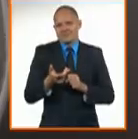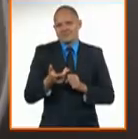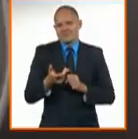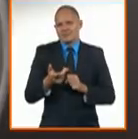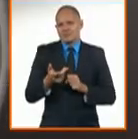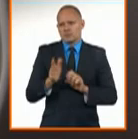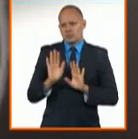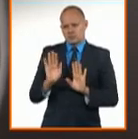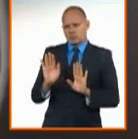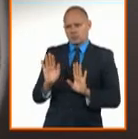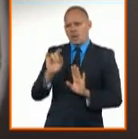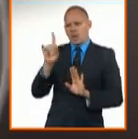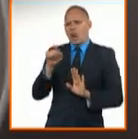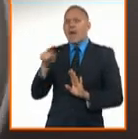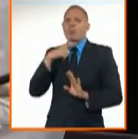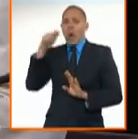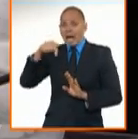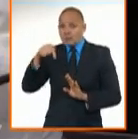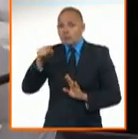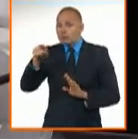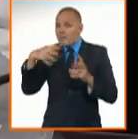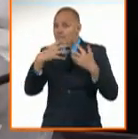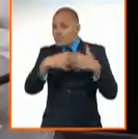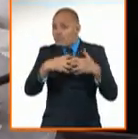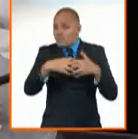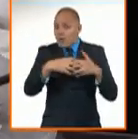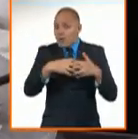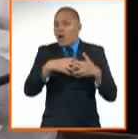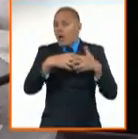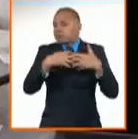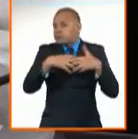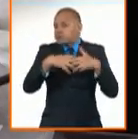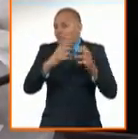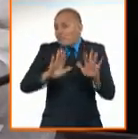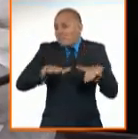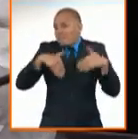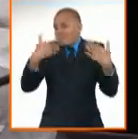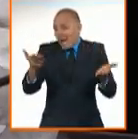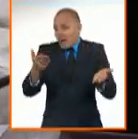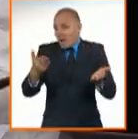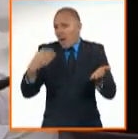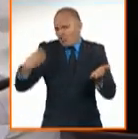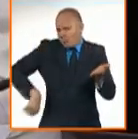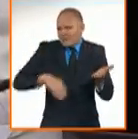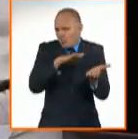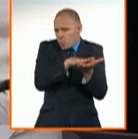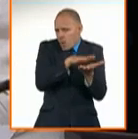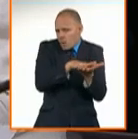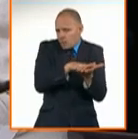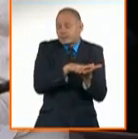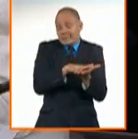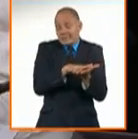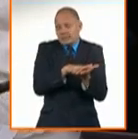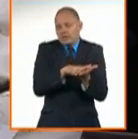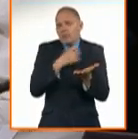produciendo más que la demanda que persiste nuevamente tiene los bloques a un nivel de carga que permiten entonces